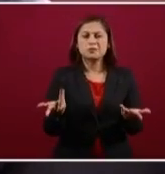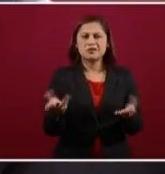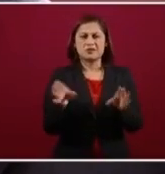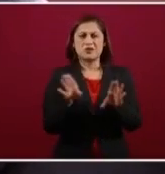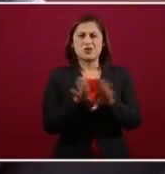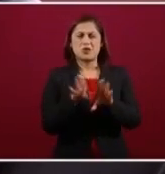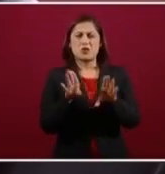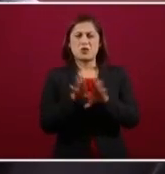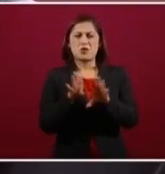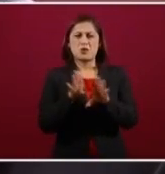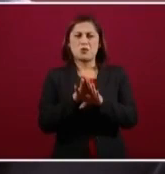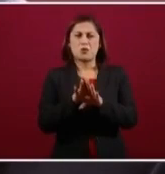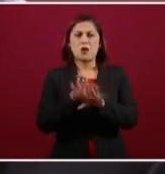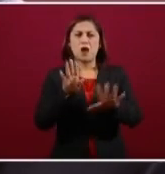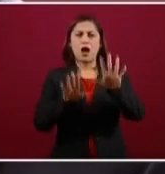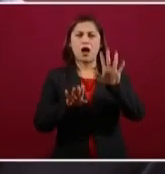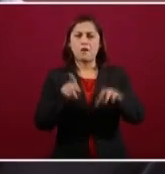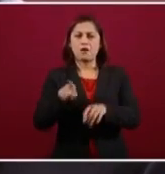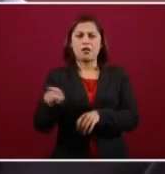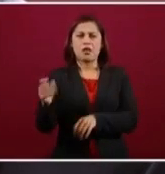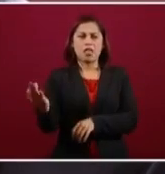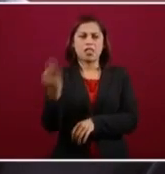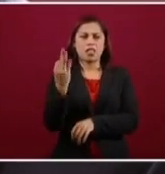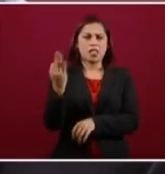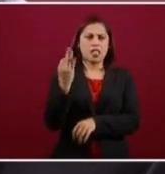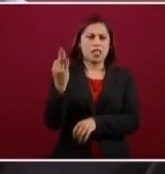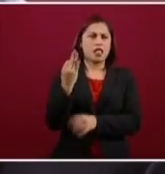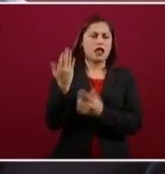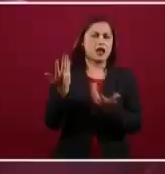y nos tenemos que quedar callados?